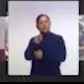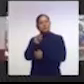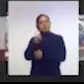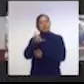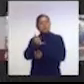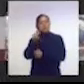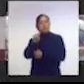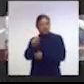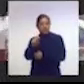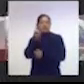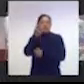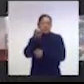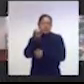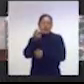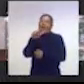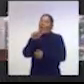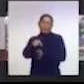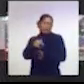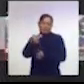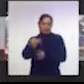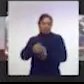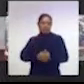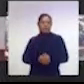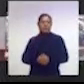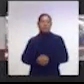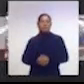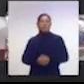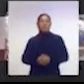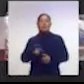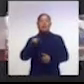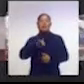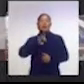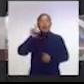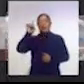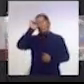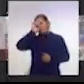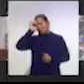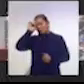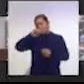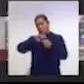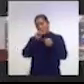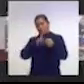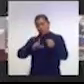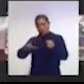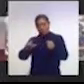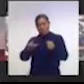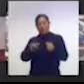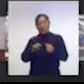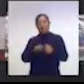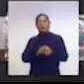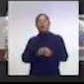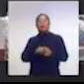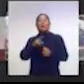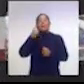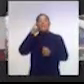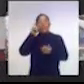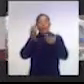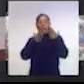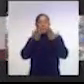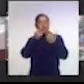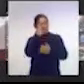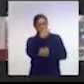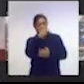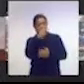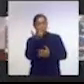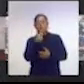CONACYT, obviamente, que esa la da directamente el Consejo Nacional de Ciencia y Tecnología para la manutención de los estudiantes.